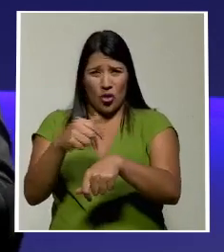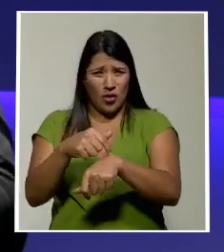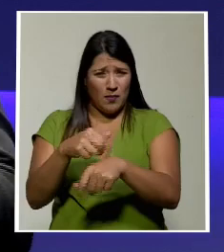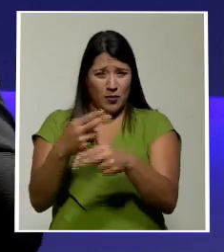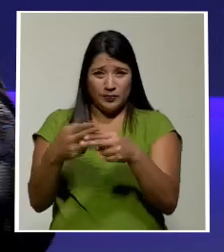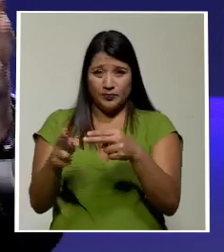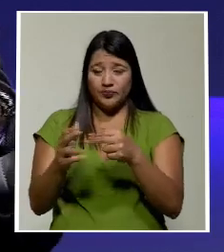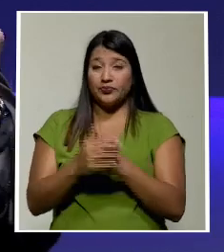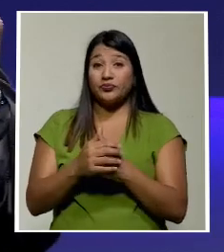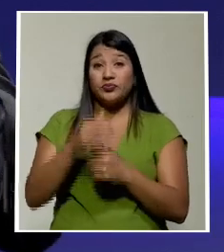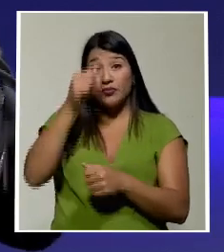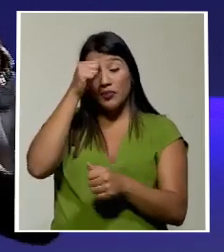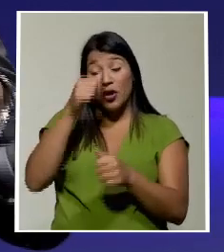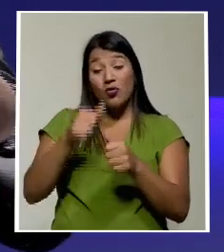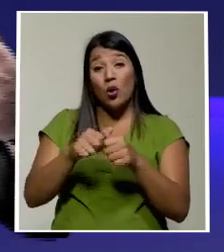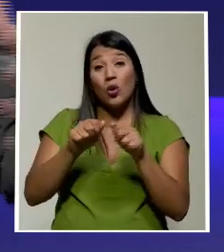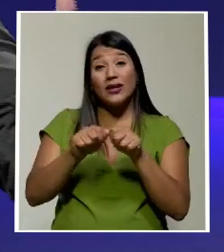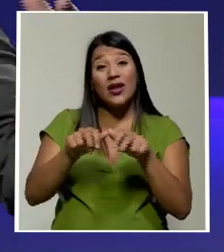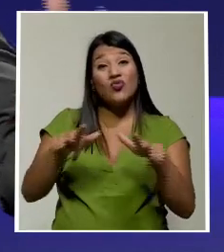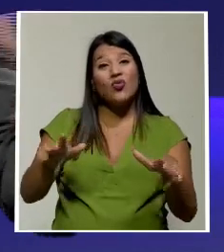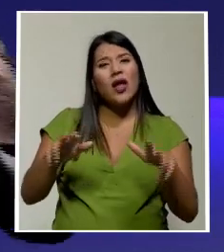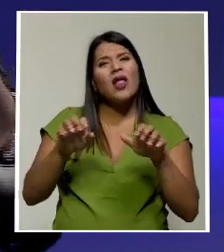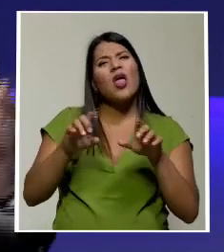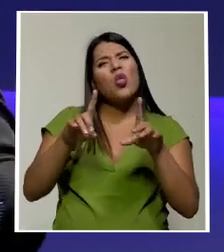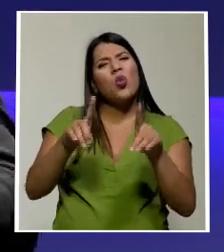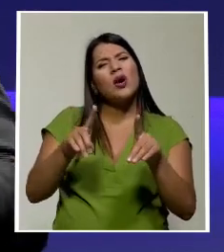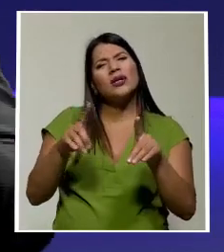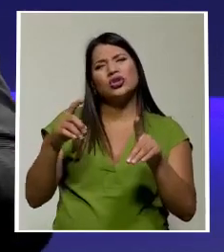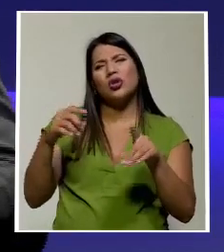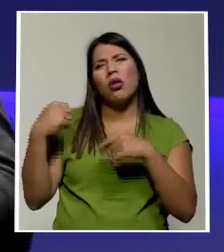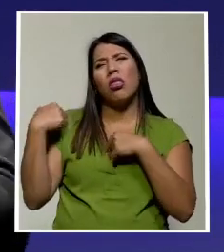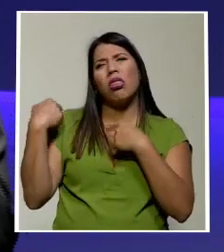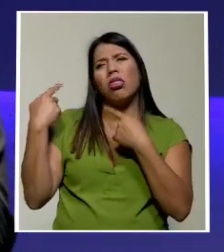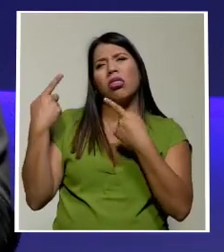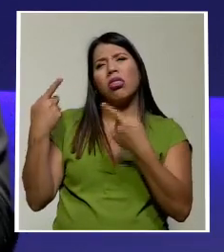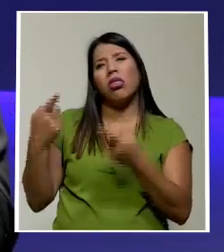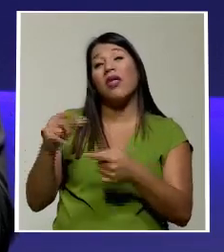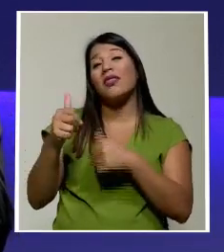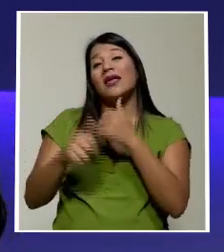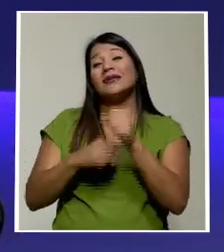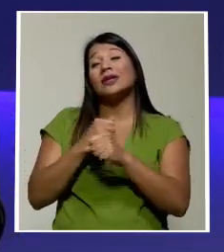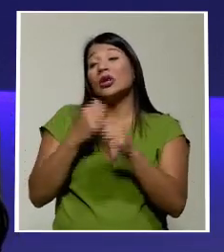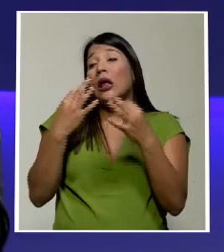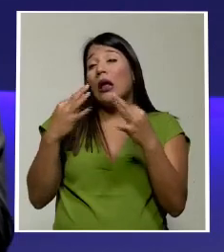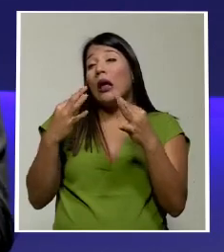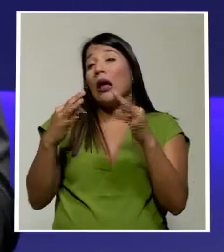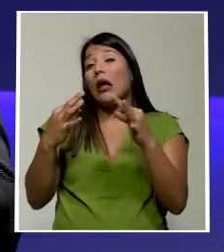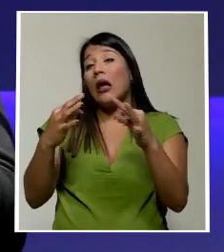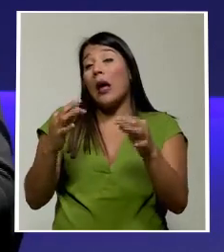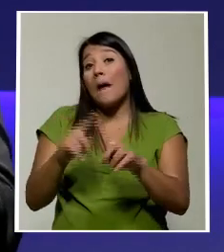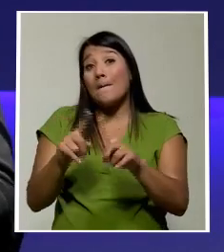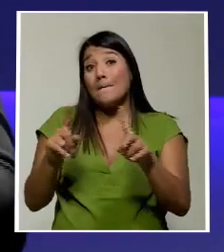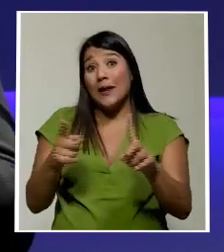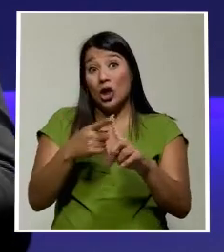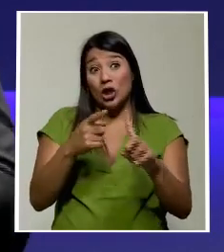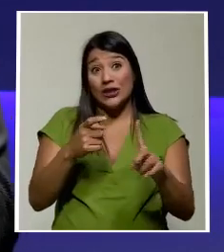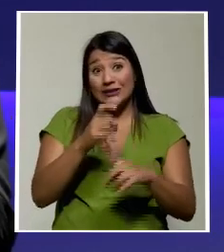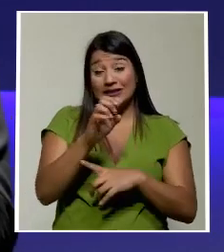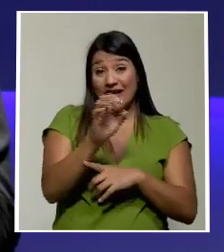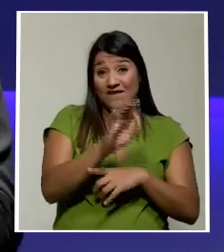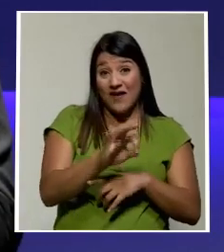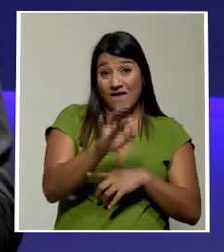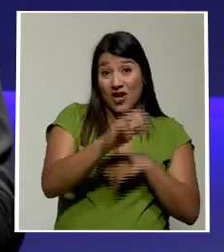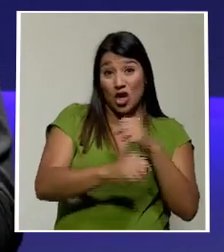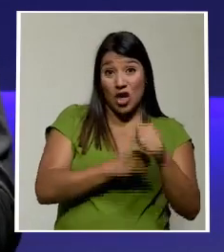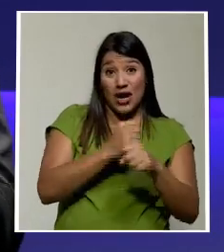red educativa había sido una idea que estuvo por ahí por 10 años tratando de gestarse, y de febrero del